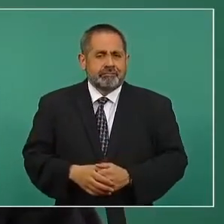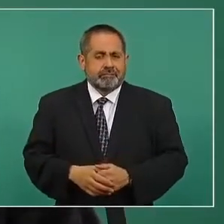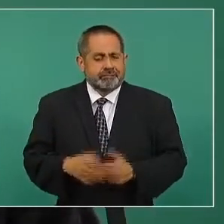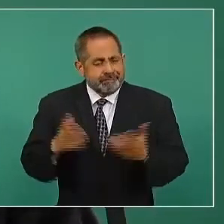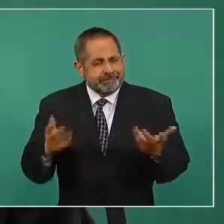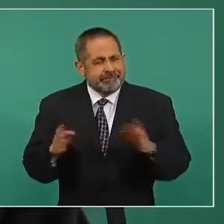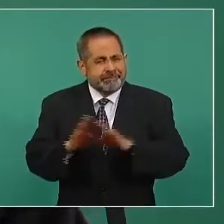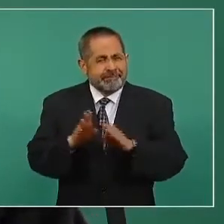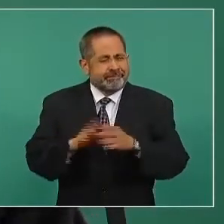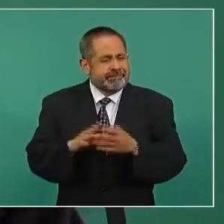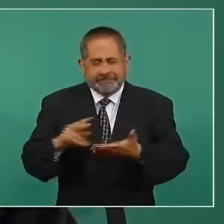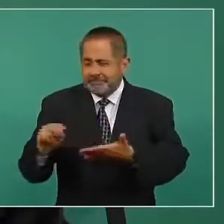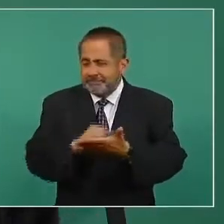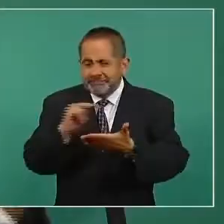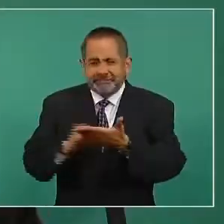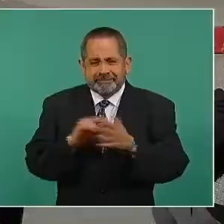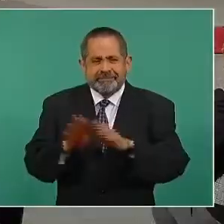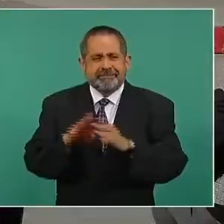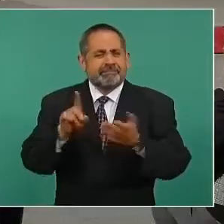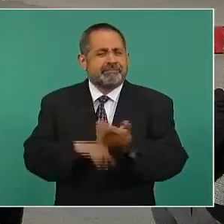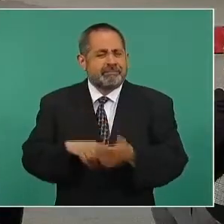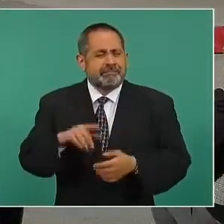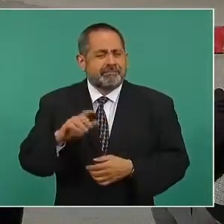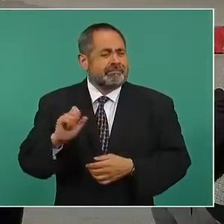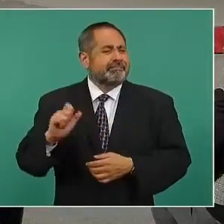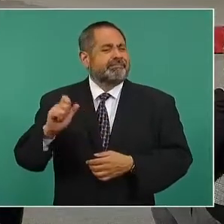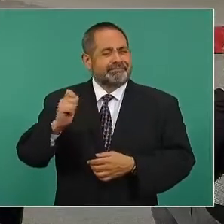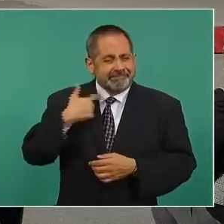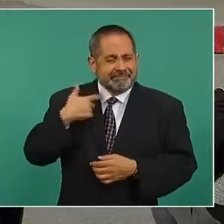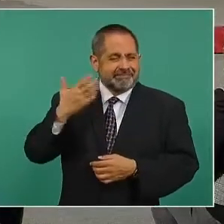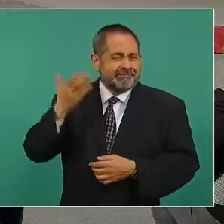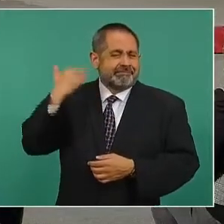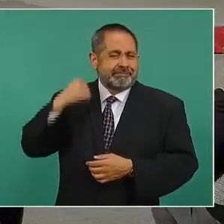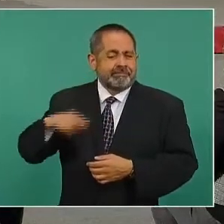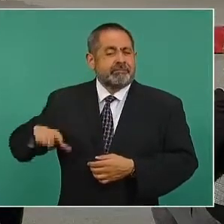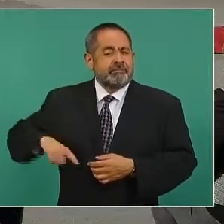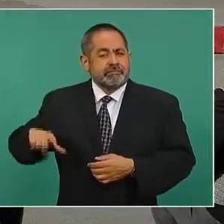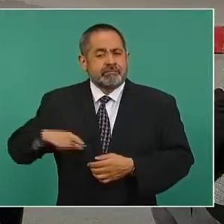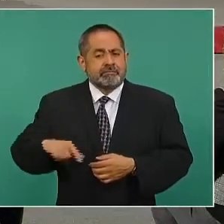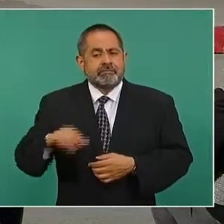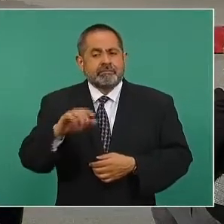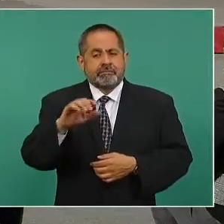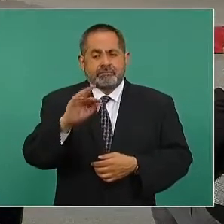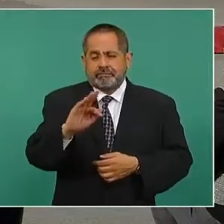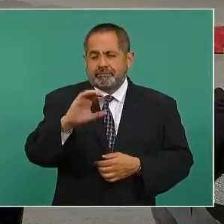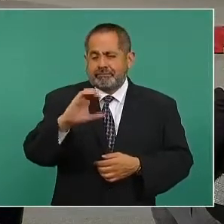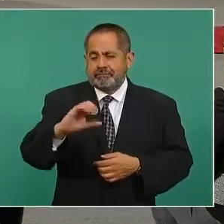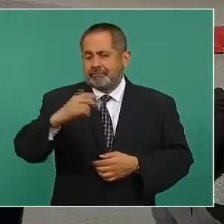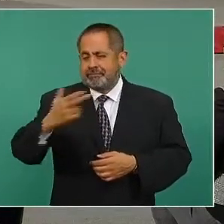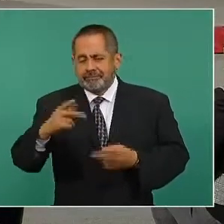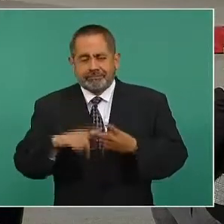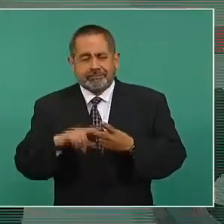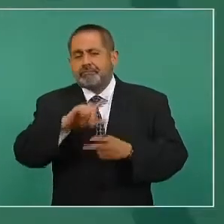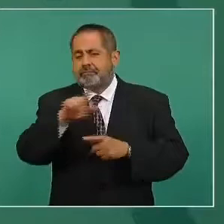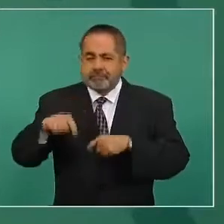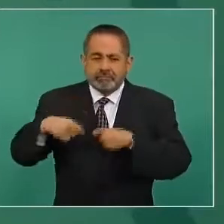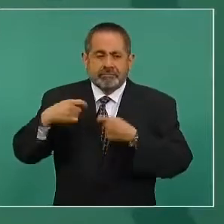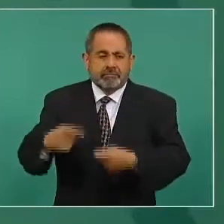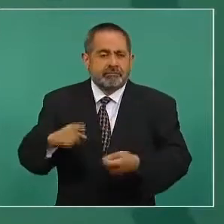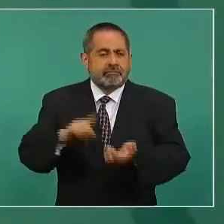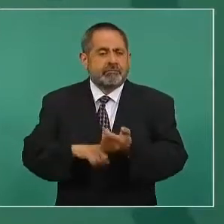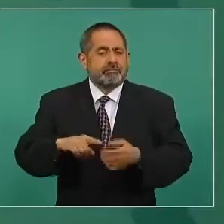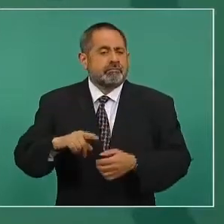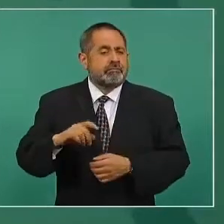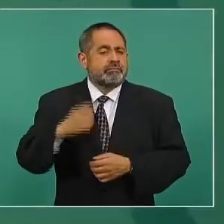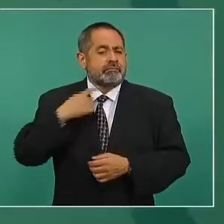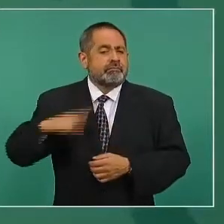Pues ¿cuándo se firmó esto? Con el gobierno de Felipe Calderón, y luego continuó con el gobierno de Peña Nieto.